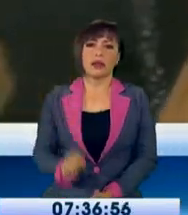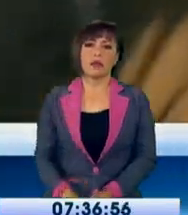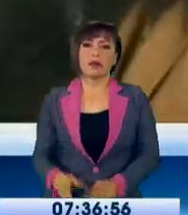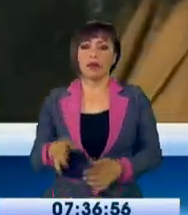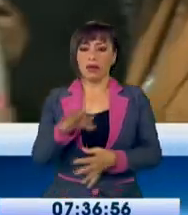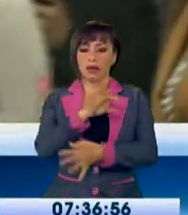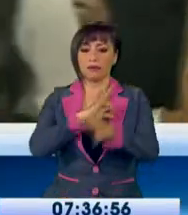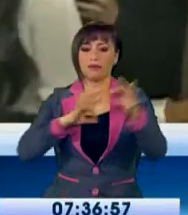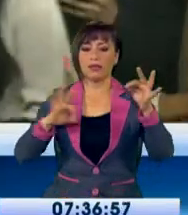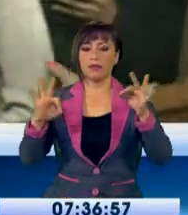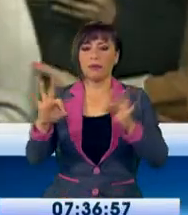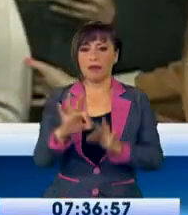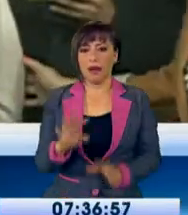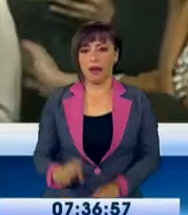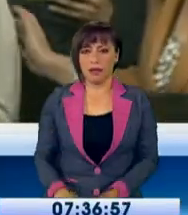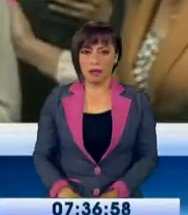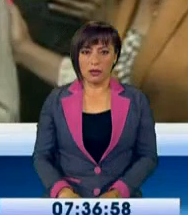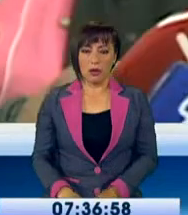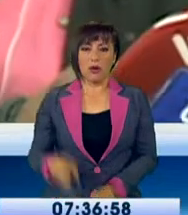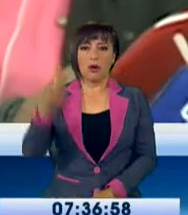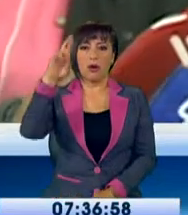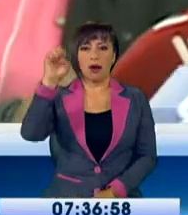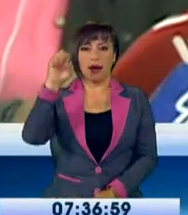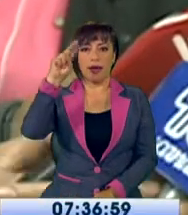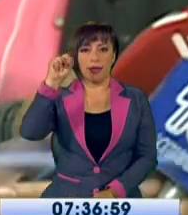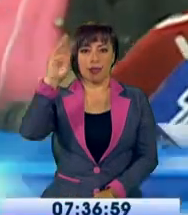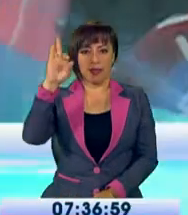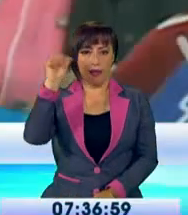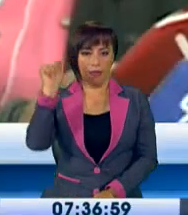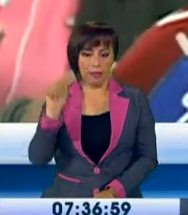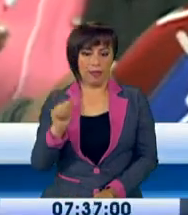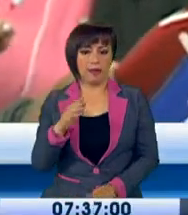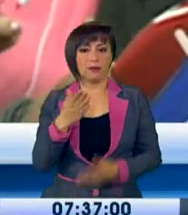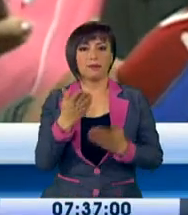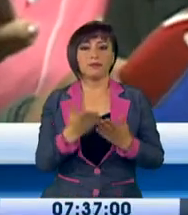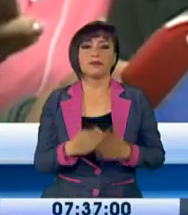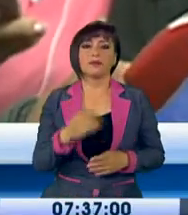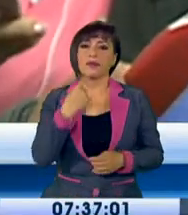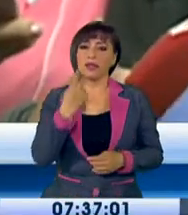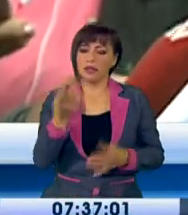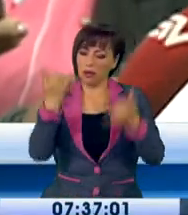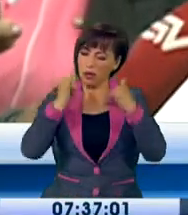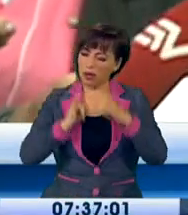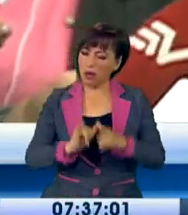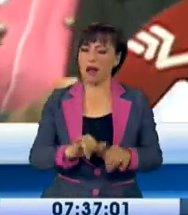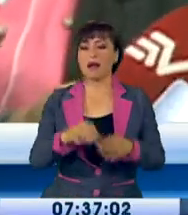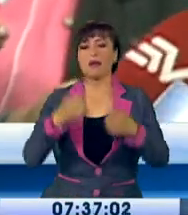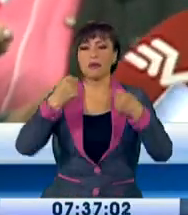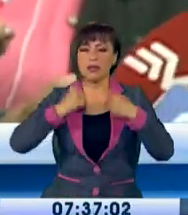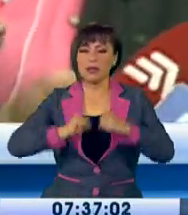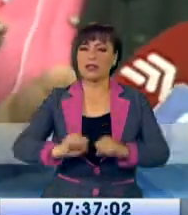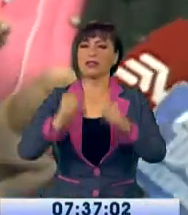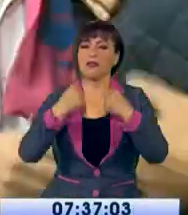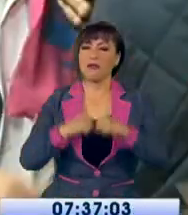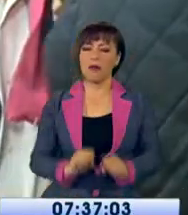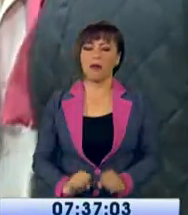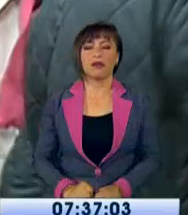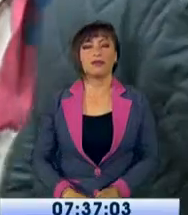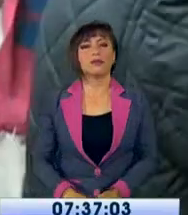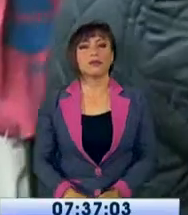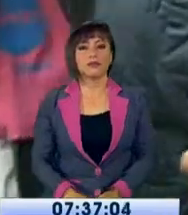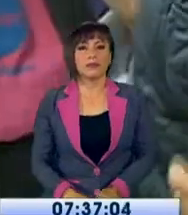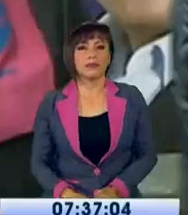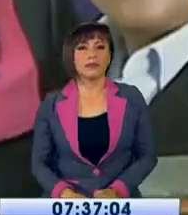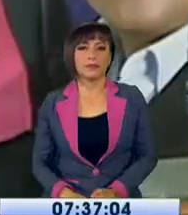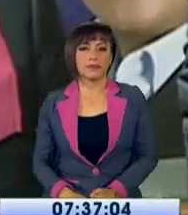la concejal alterna, Renata Salvador. Y seguiremos siendo la misma fuerza que hemos tenido, 5 votos, 5 concejales. En